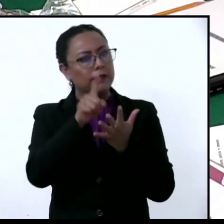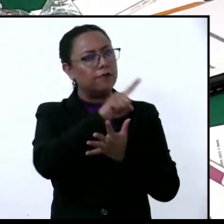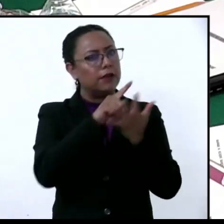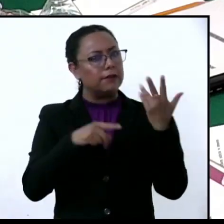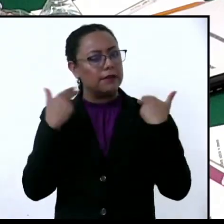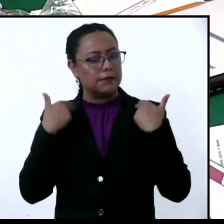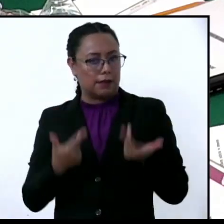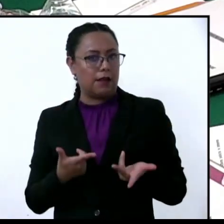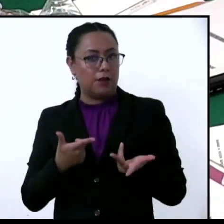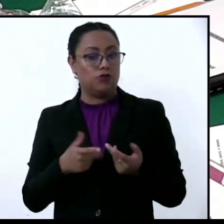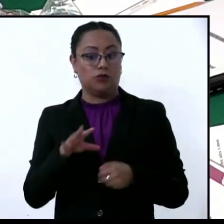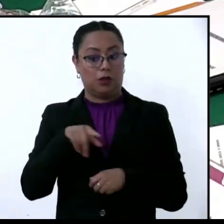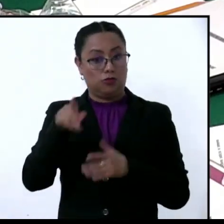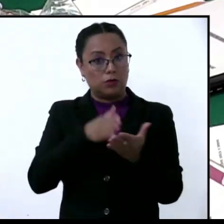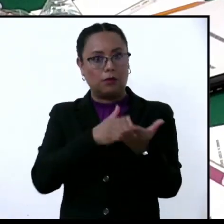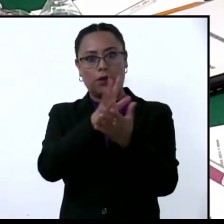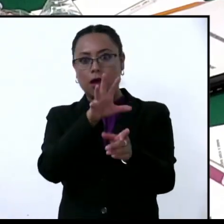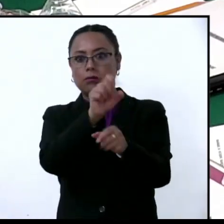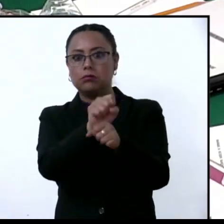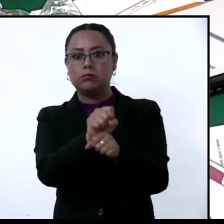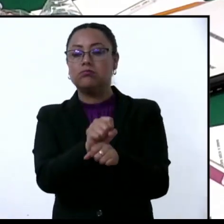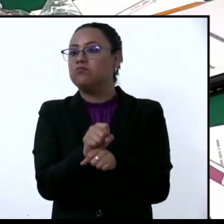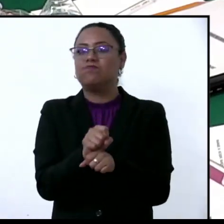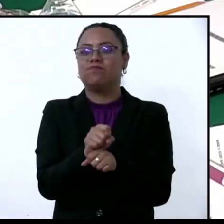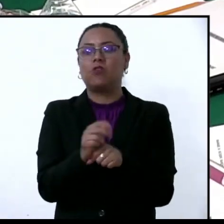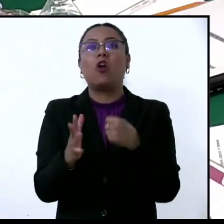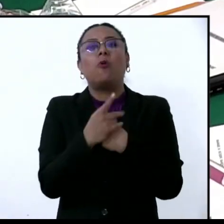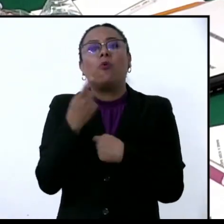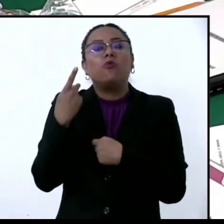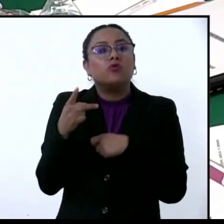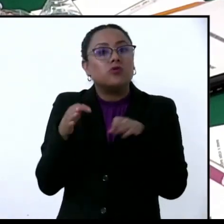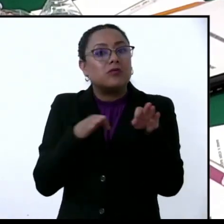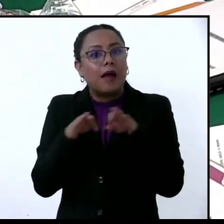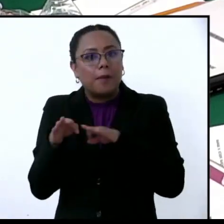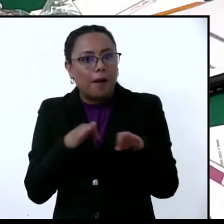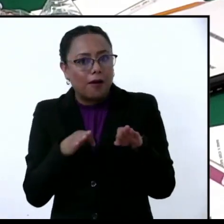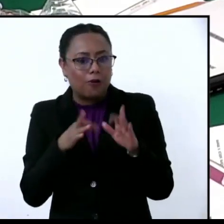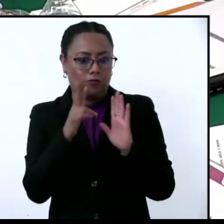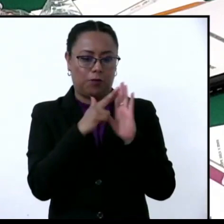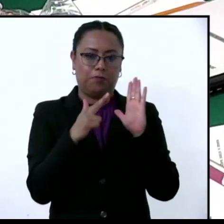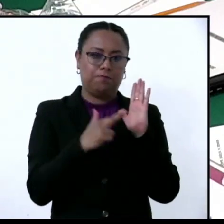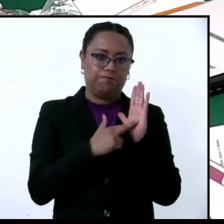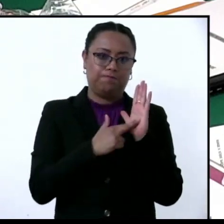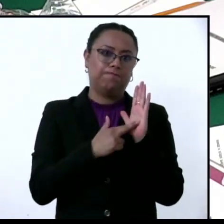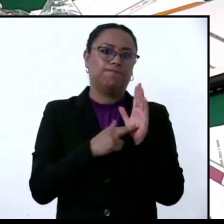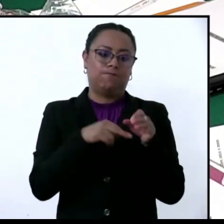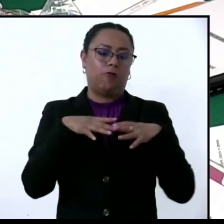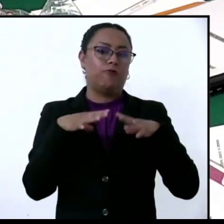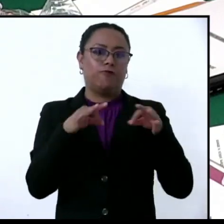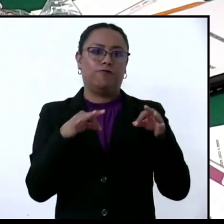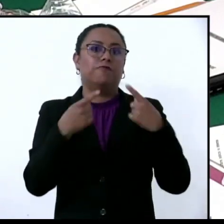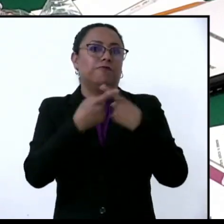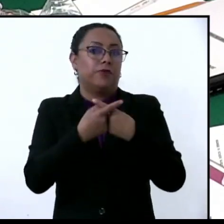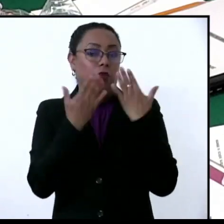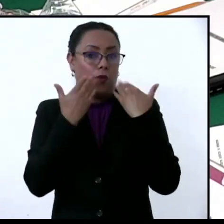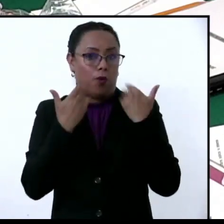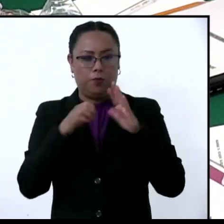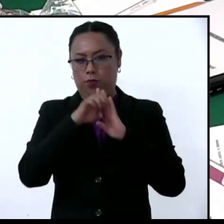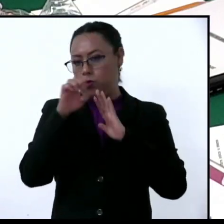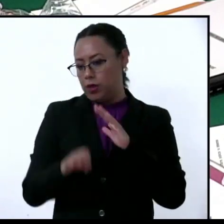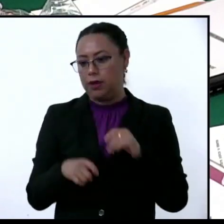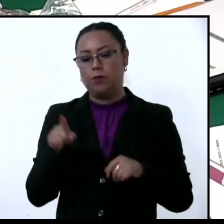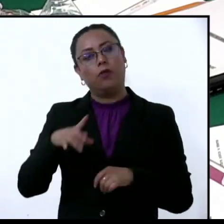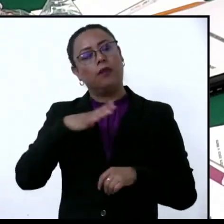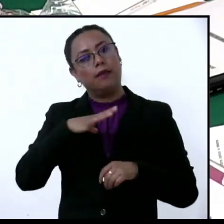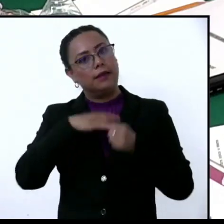los que no acceden por su condición de trabajo irregular, como tener prestaciones de seguridad social,